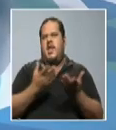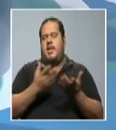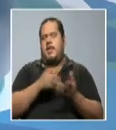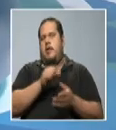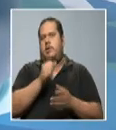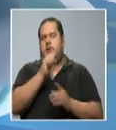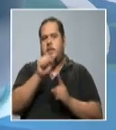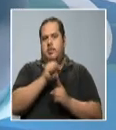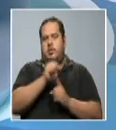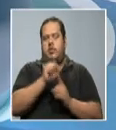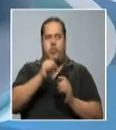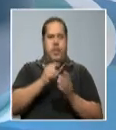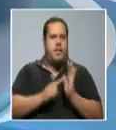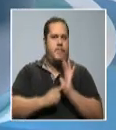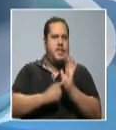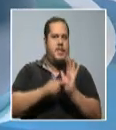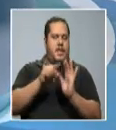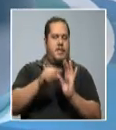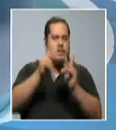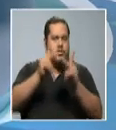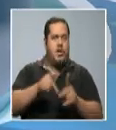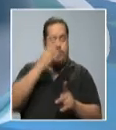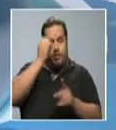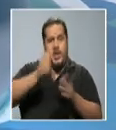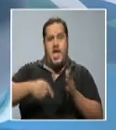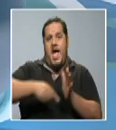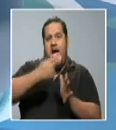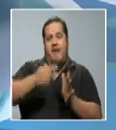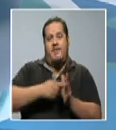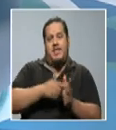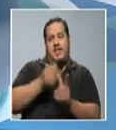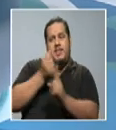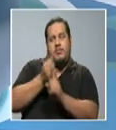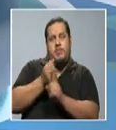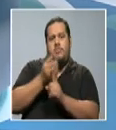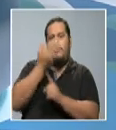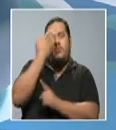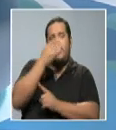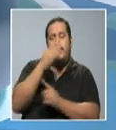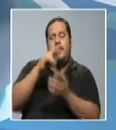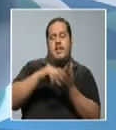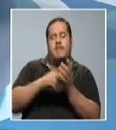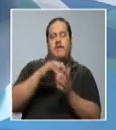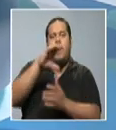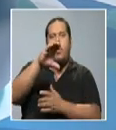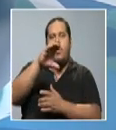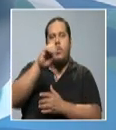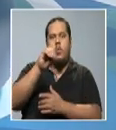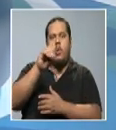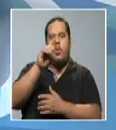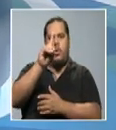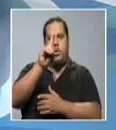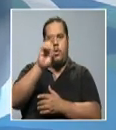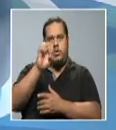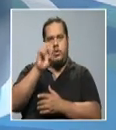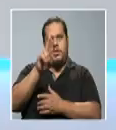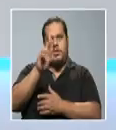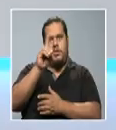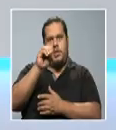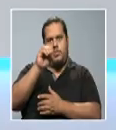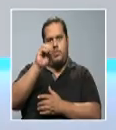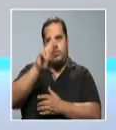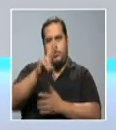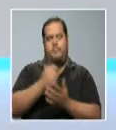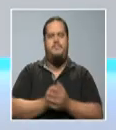estas personas? Porque a veces ni siquiera ellos mismos saben qué es un codeudor. Bueno, primero que todo hay que aclarar que